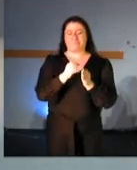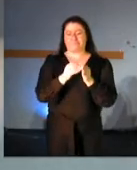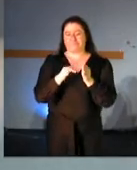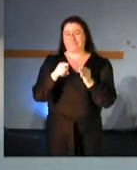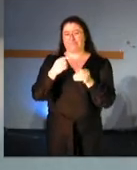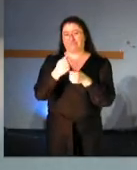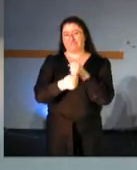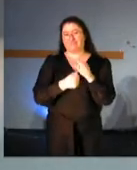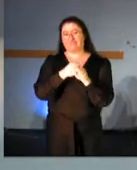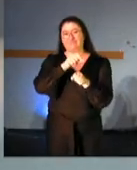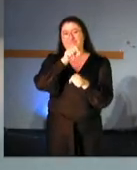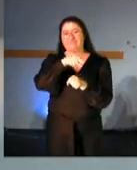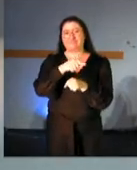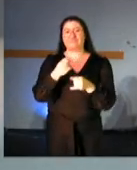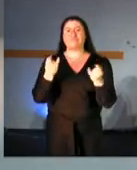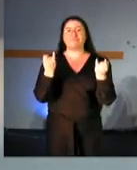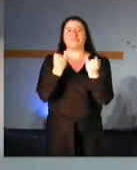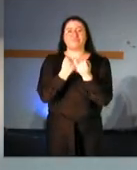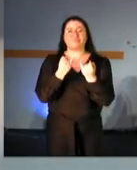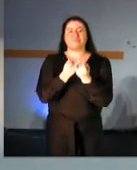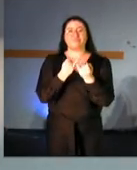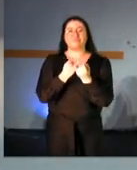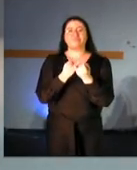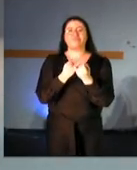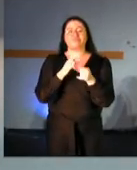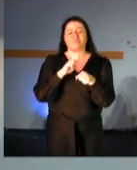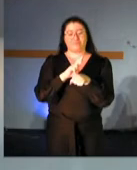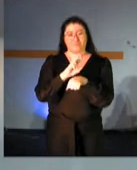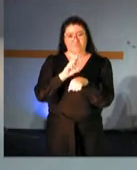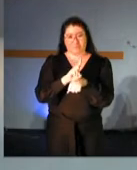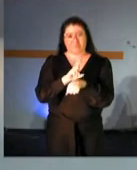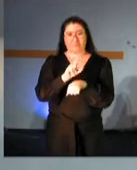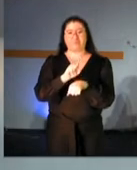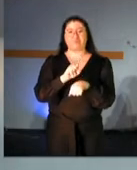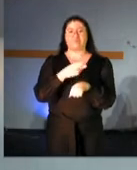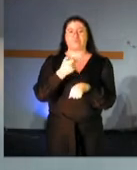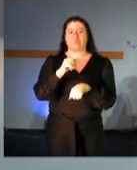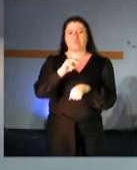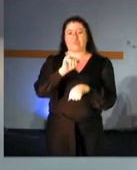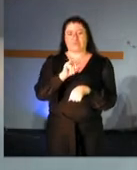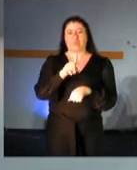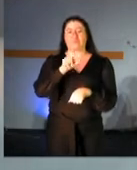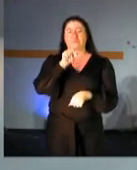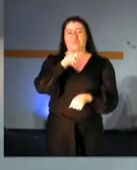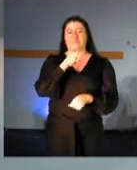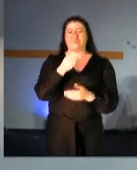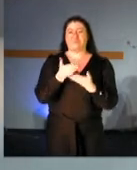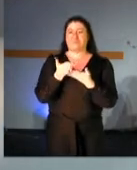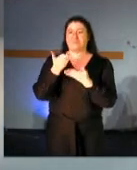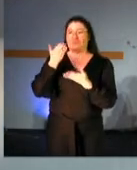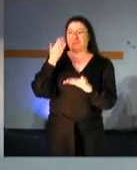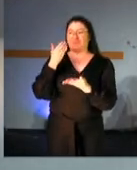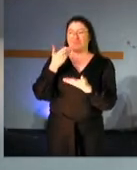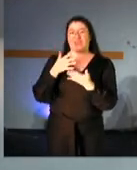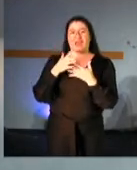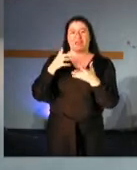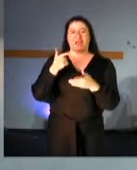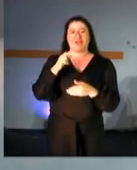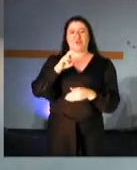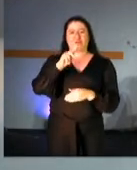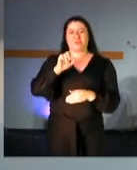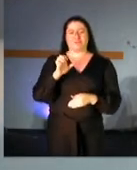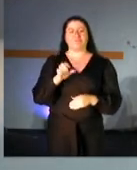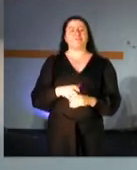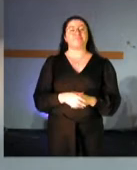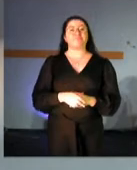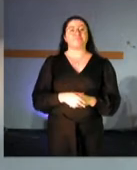igual que al mismo tiempo que República Dominicana, Haití, en la época del Gran Garrote, y